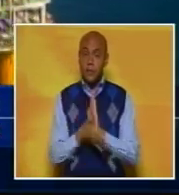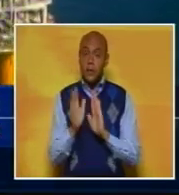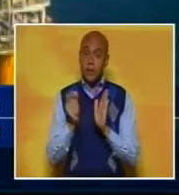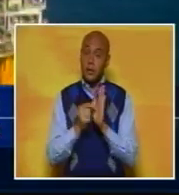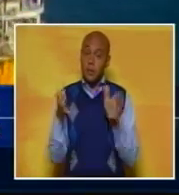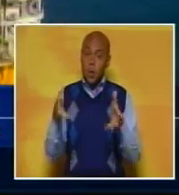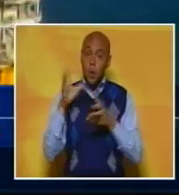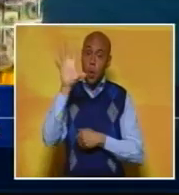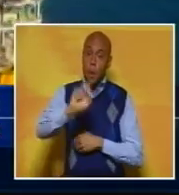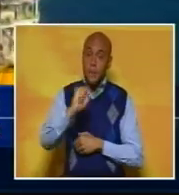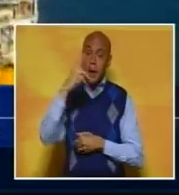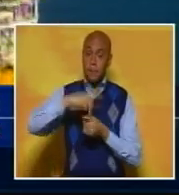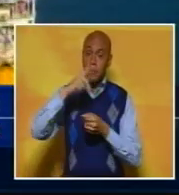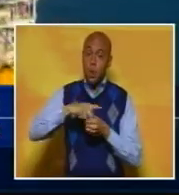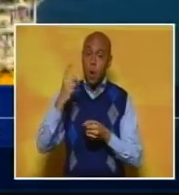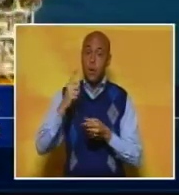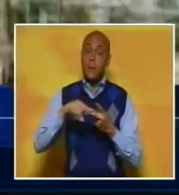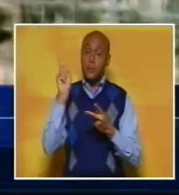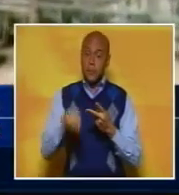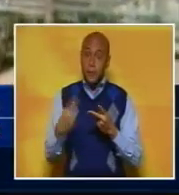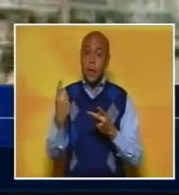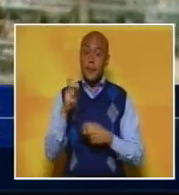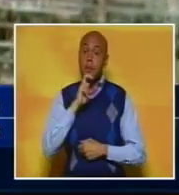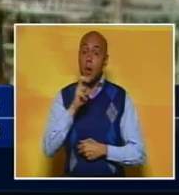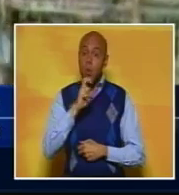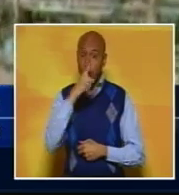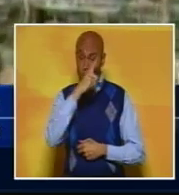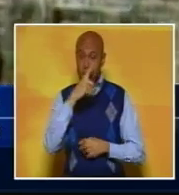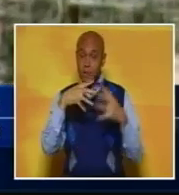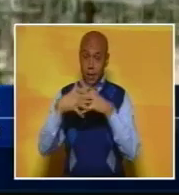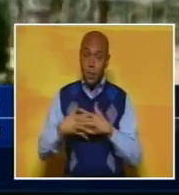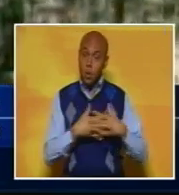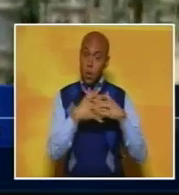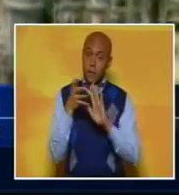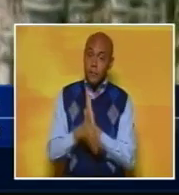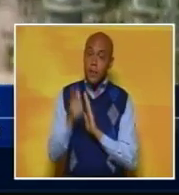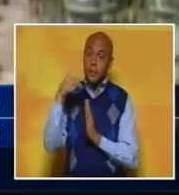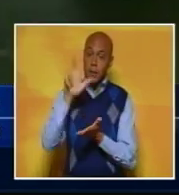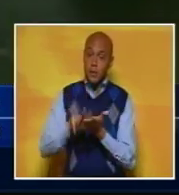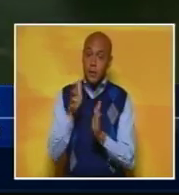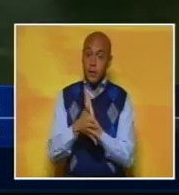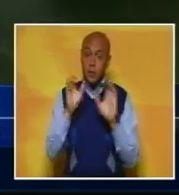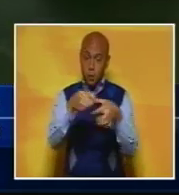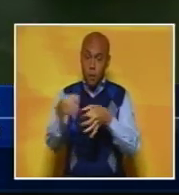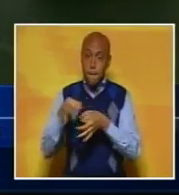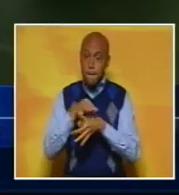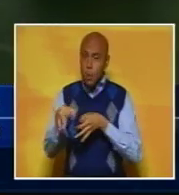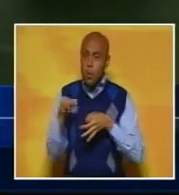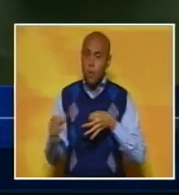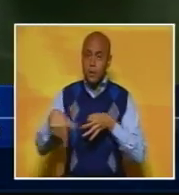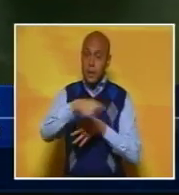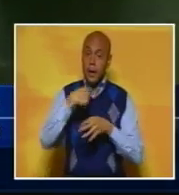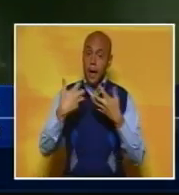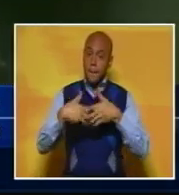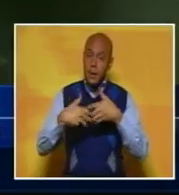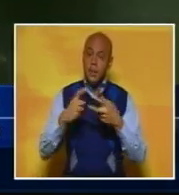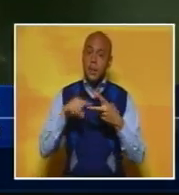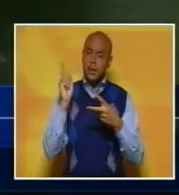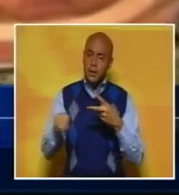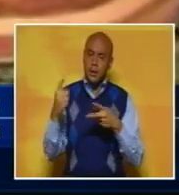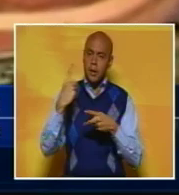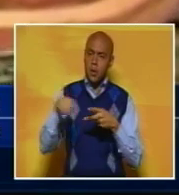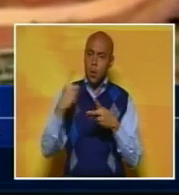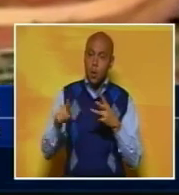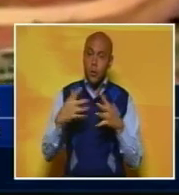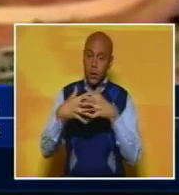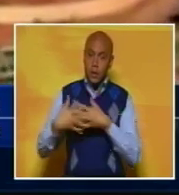Venezuela. Entre las acciones del Departamento del Tesoro de los Estados Unidos, también autoriza a un pequeño grupo de empresas petroleras, incluidas las principales Chevron de